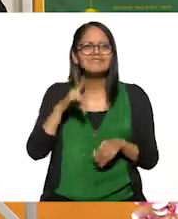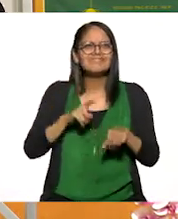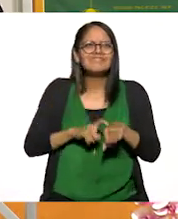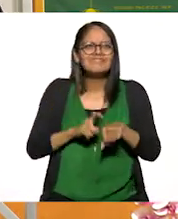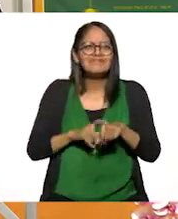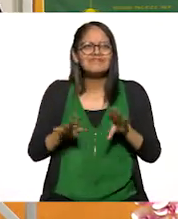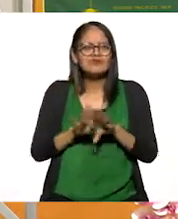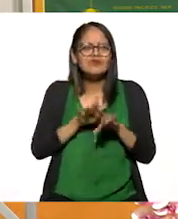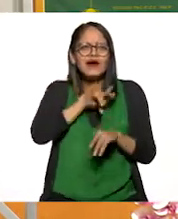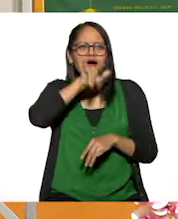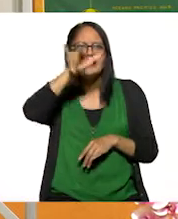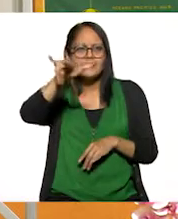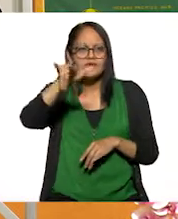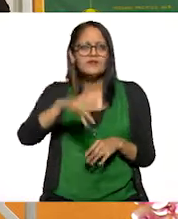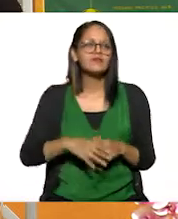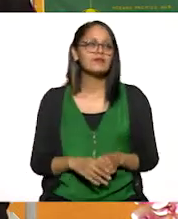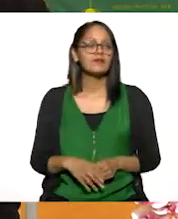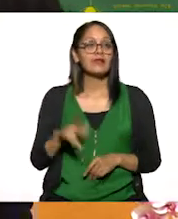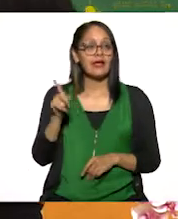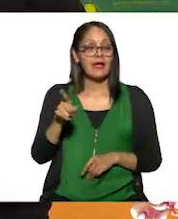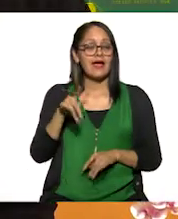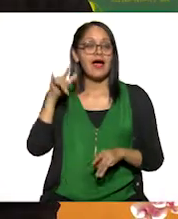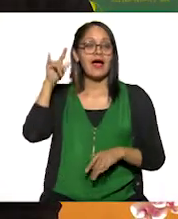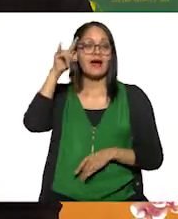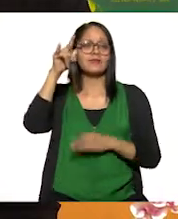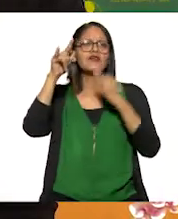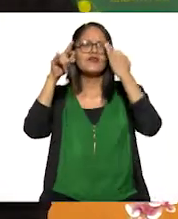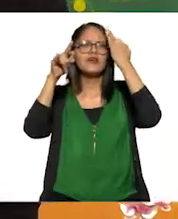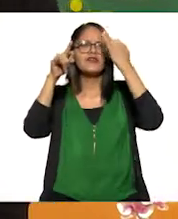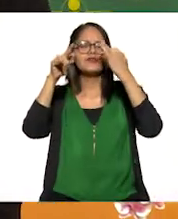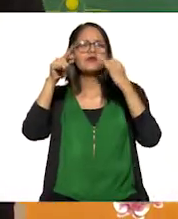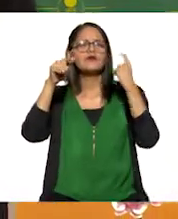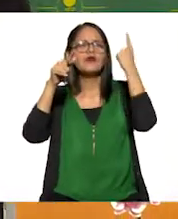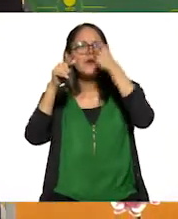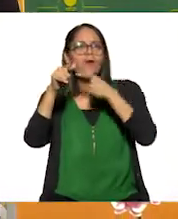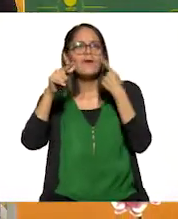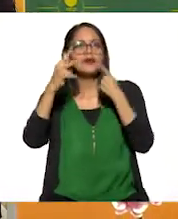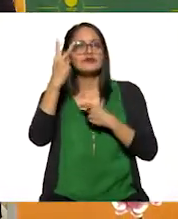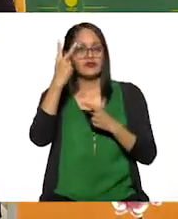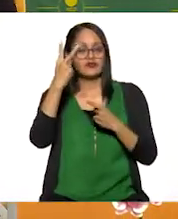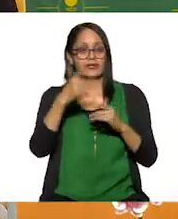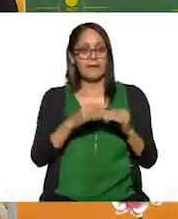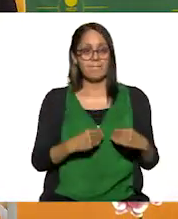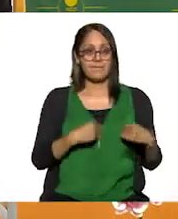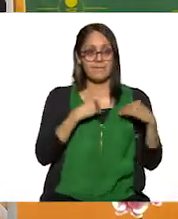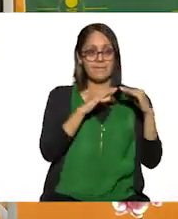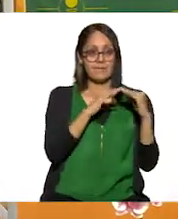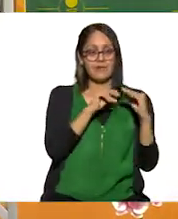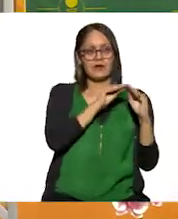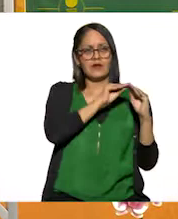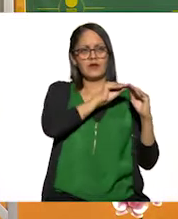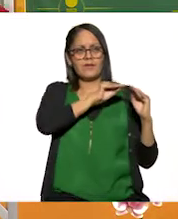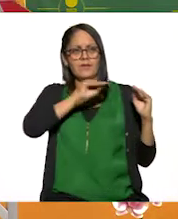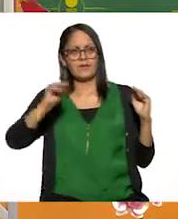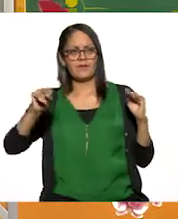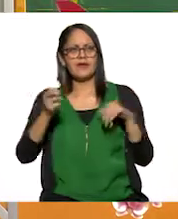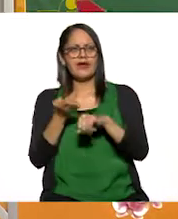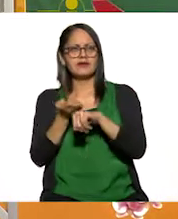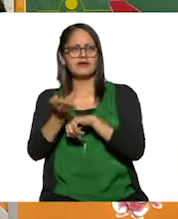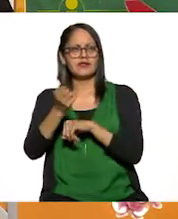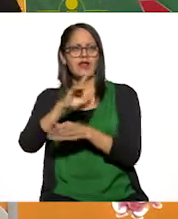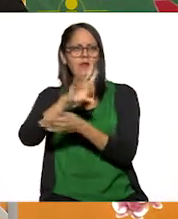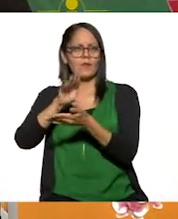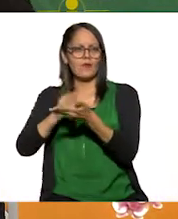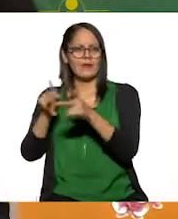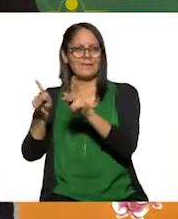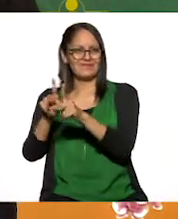tomarlo. El avión tardaba 2 horas en llegar desde donde ella vivía al estado donde vive su prima.